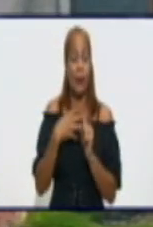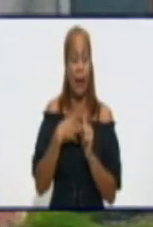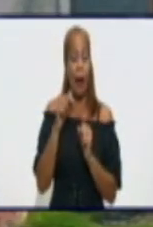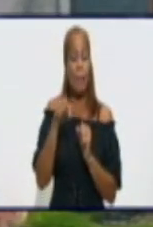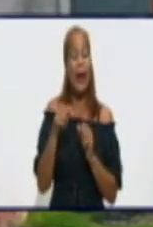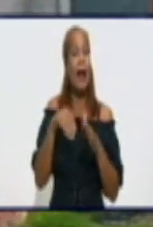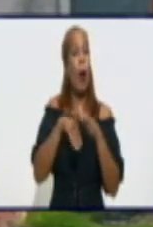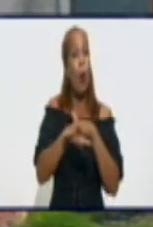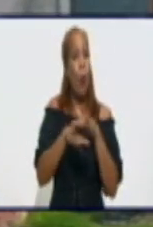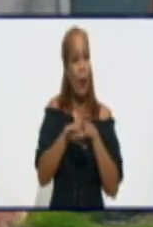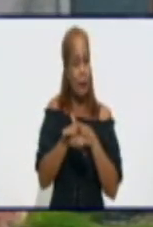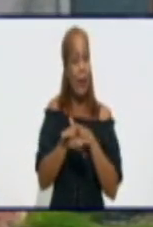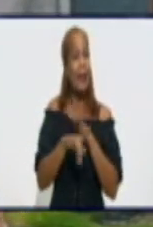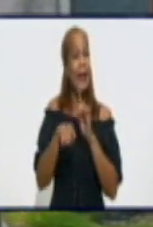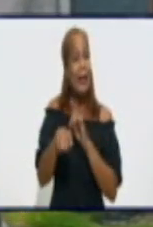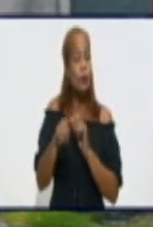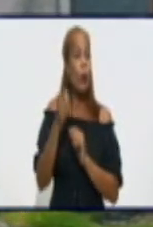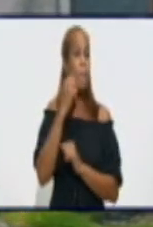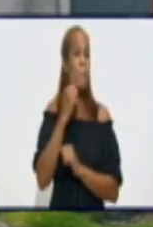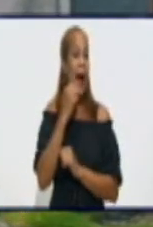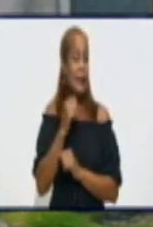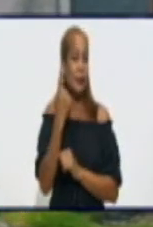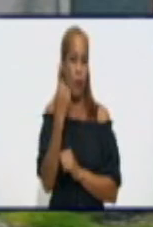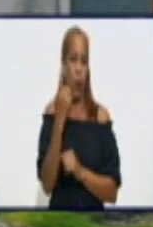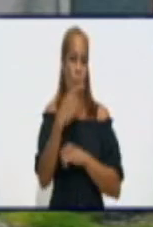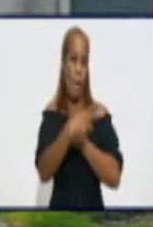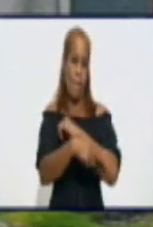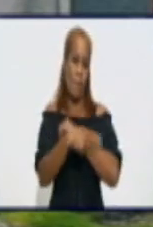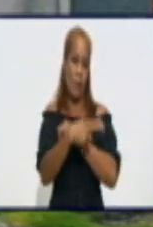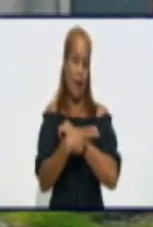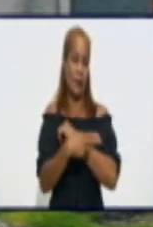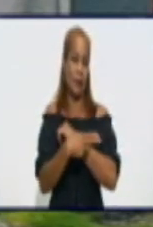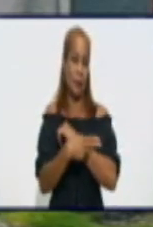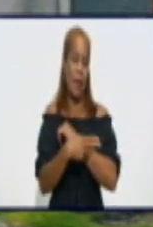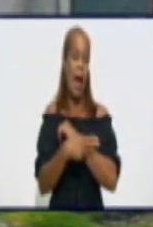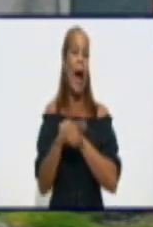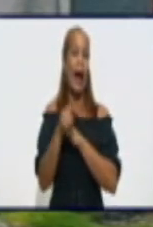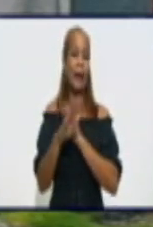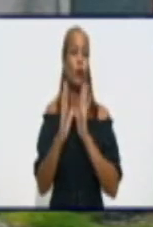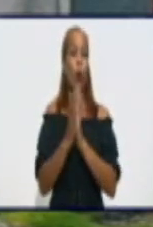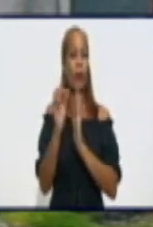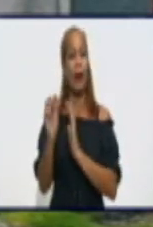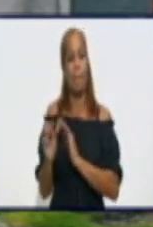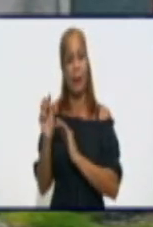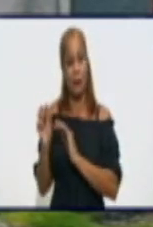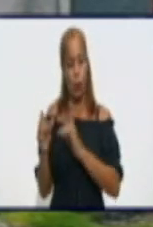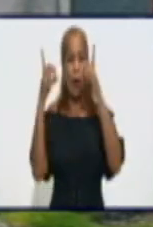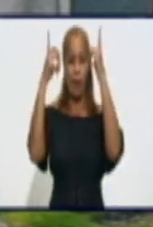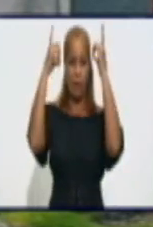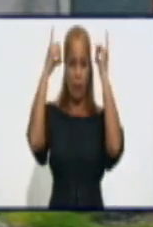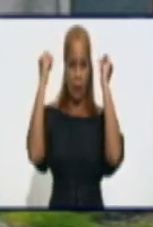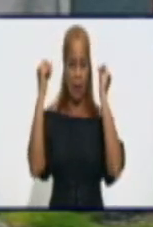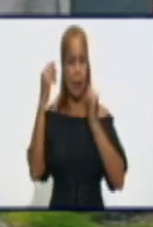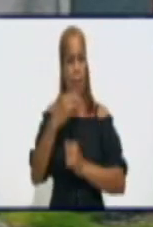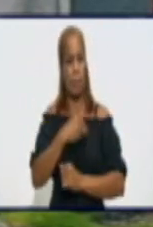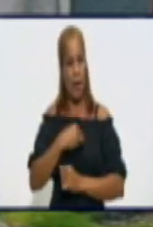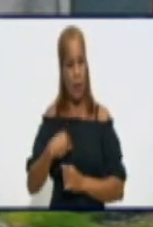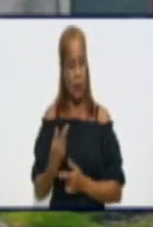que es más que un país. A los que se encargan de manipular la vacuna y el resto de los medicamentos, a los